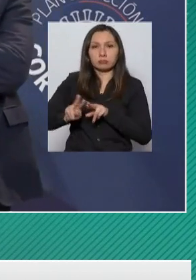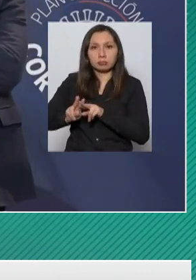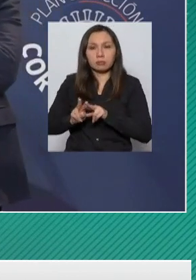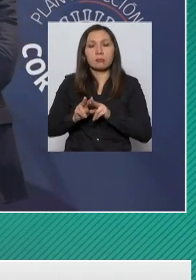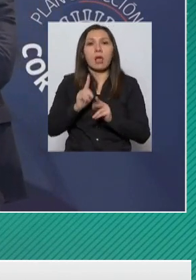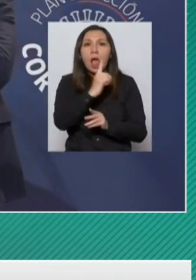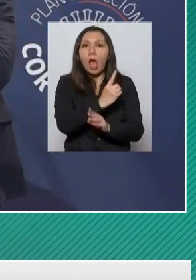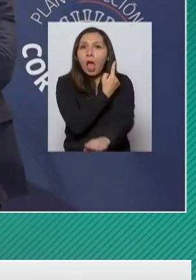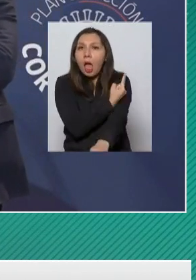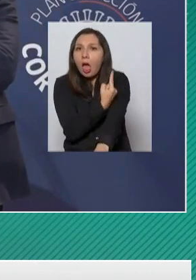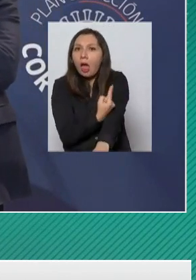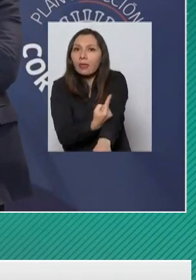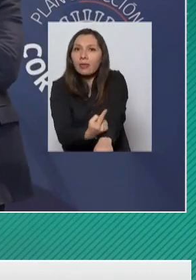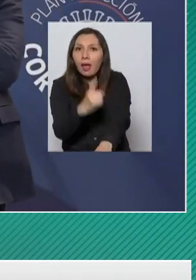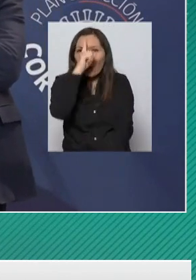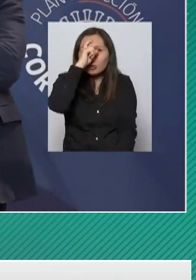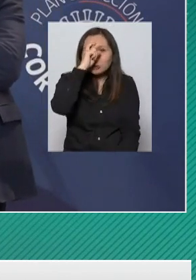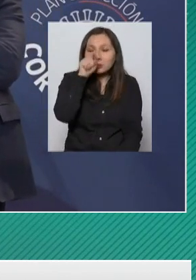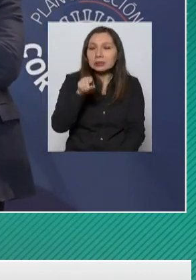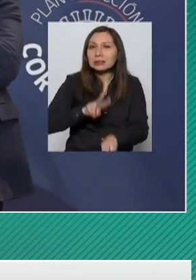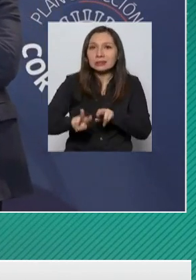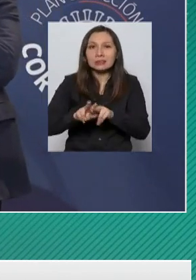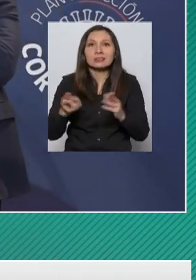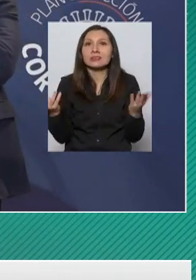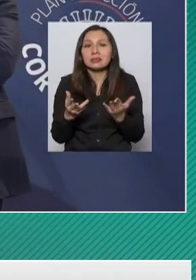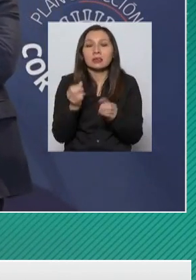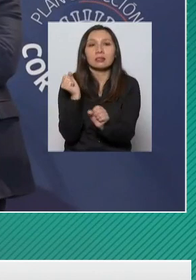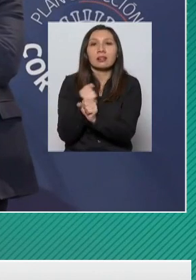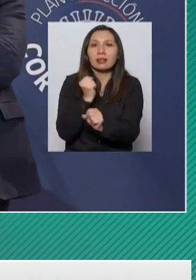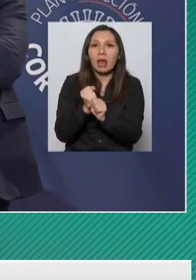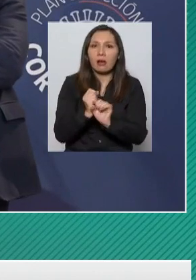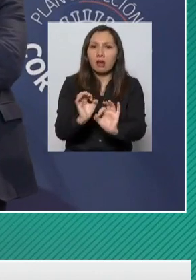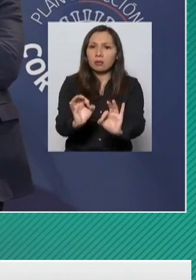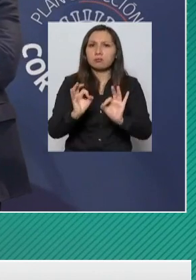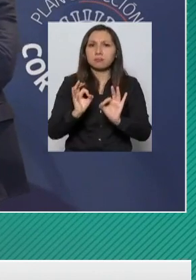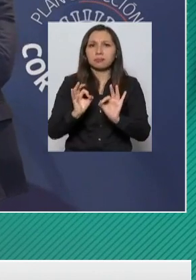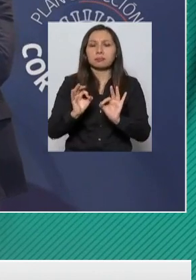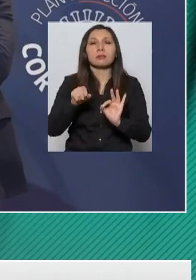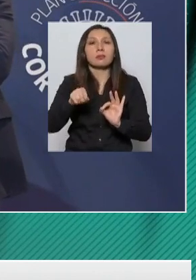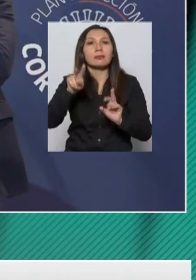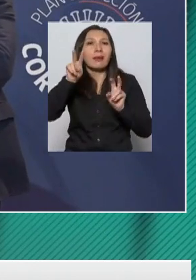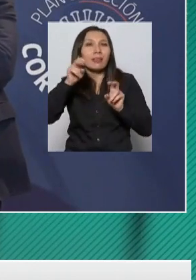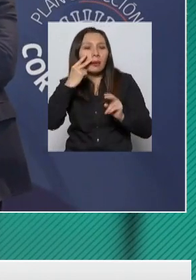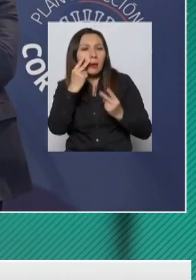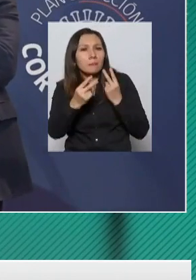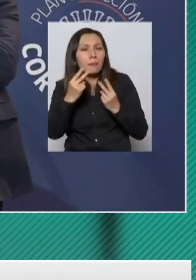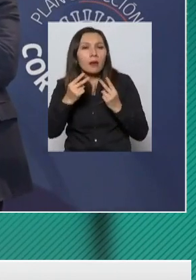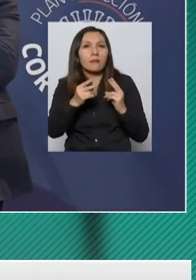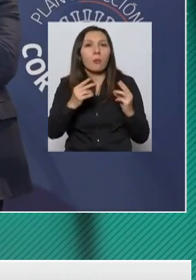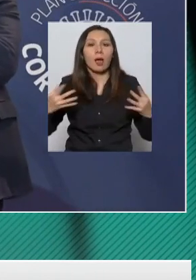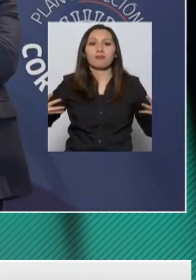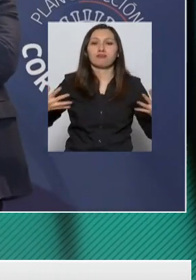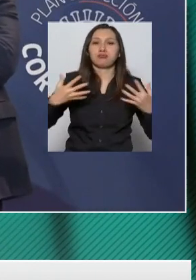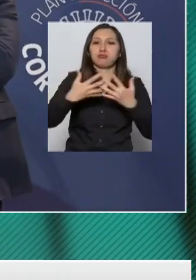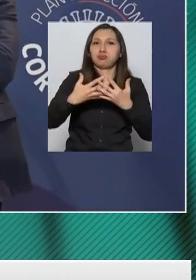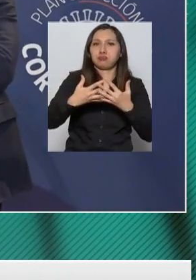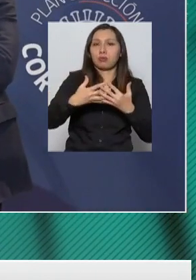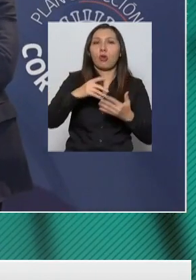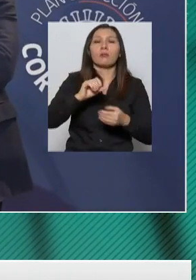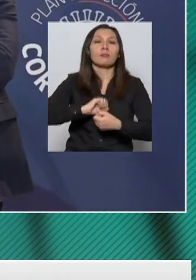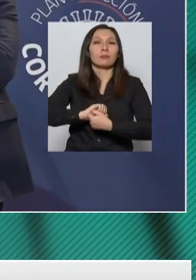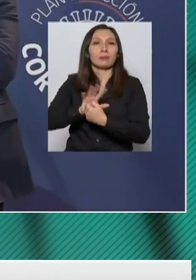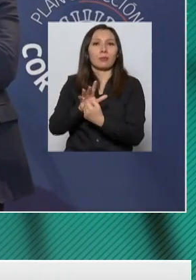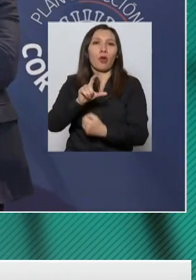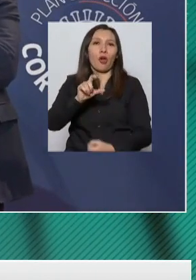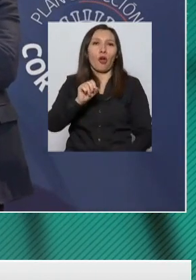uno de los hospitales por lo tanto lo que se ha hecho aquí es un trabajo notable desde el punto de vista de la red integrada cobit